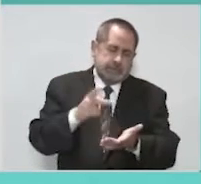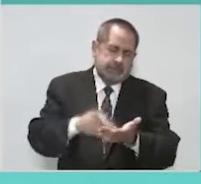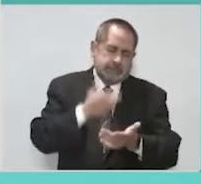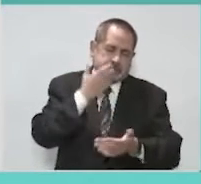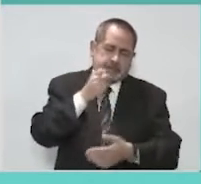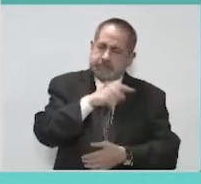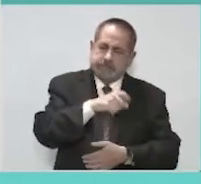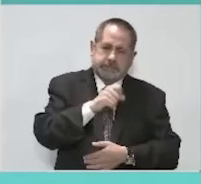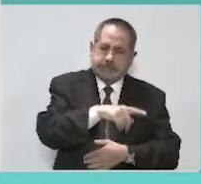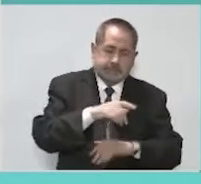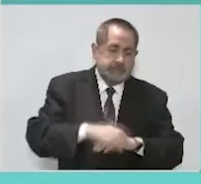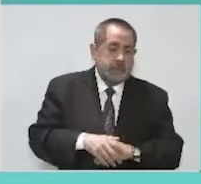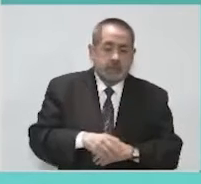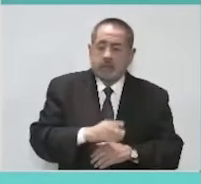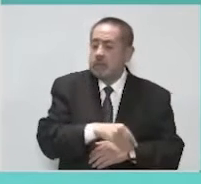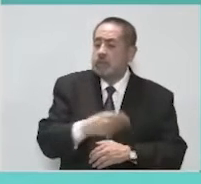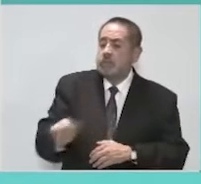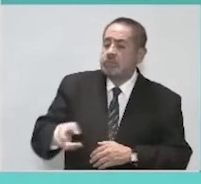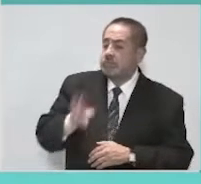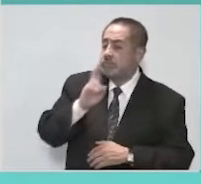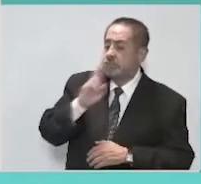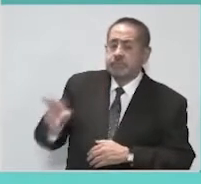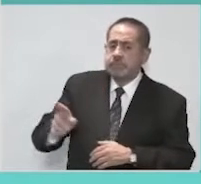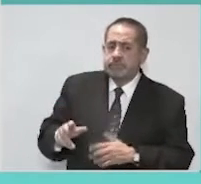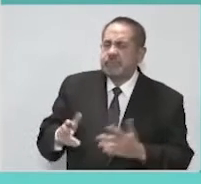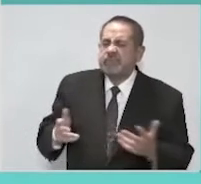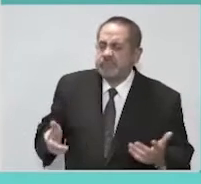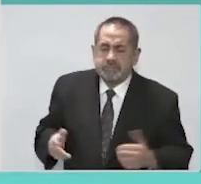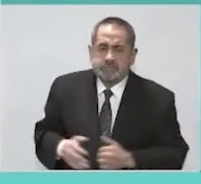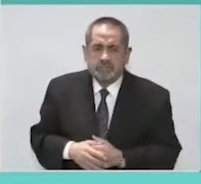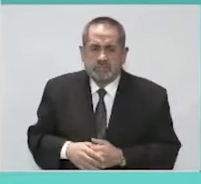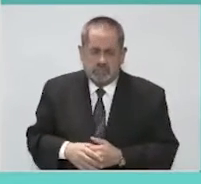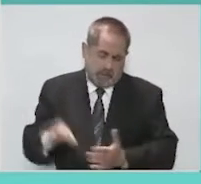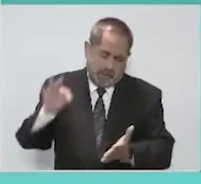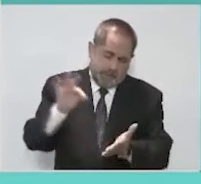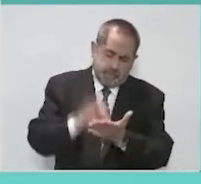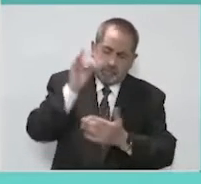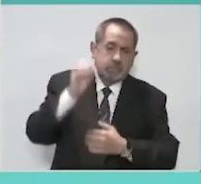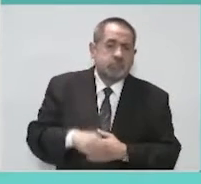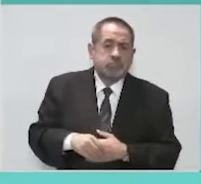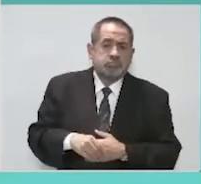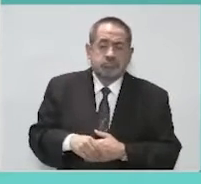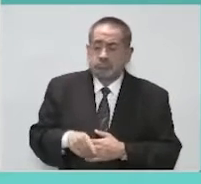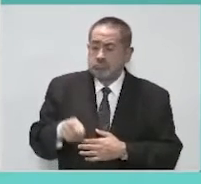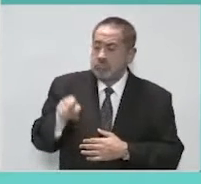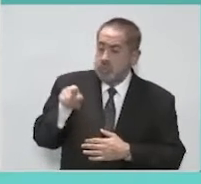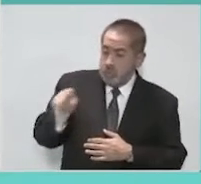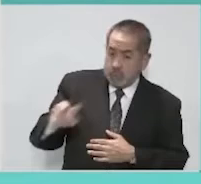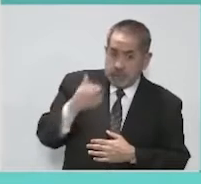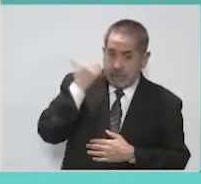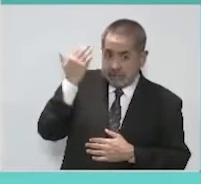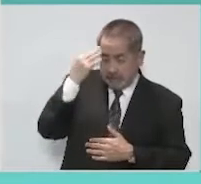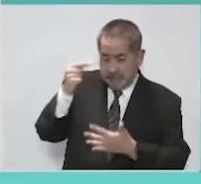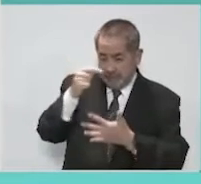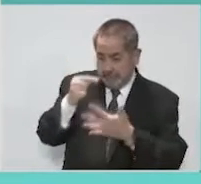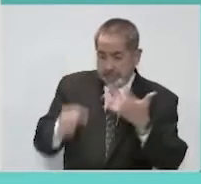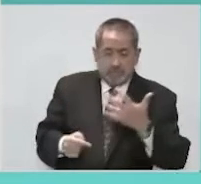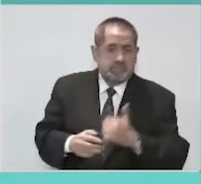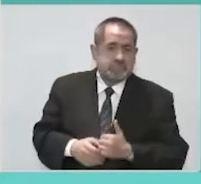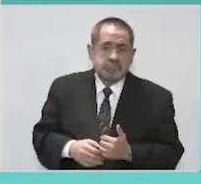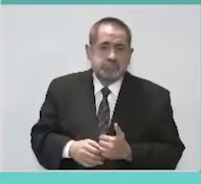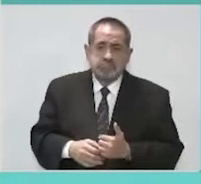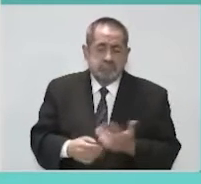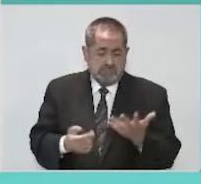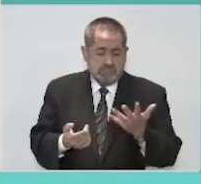casos contestó contundente lo que pides pues te puedo dar